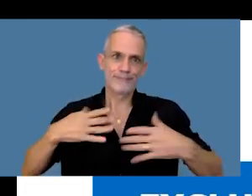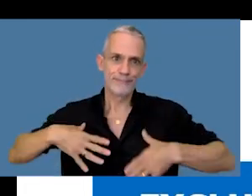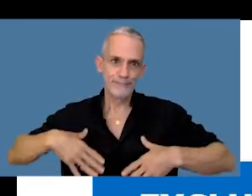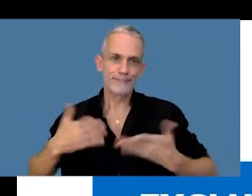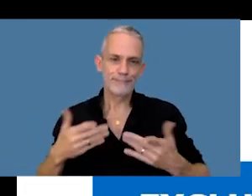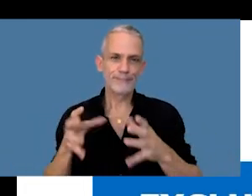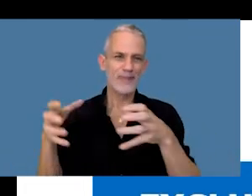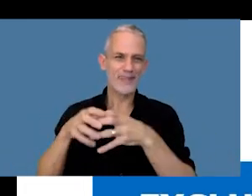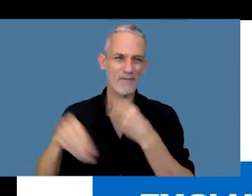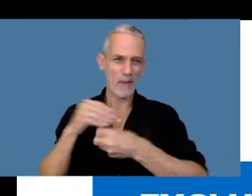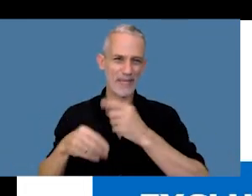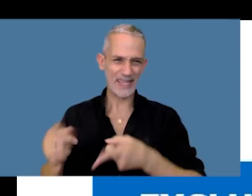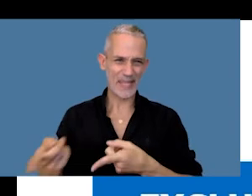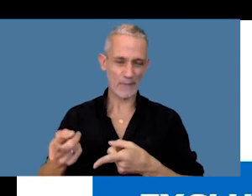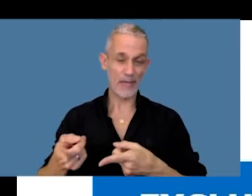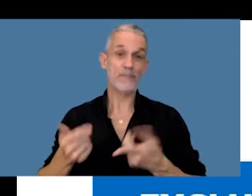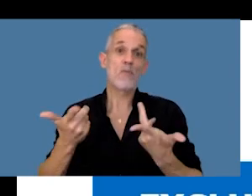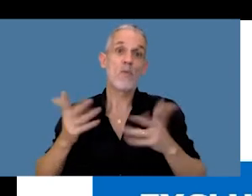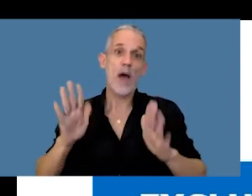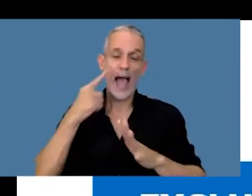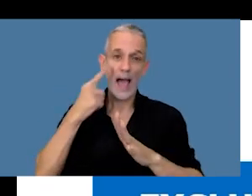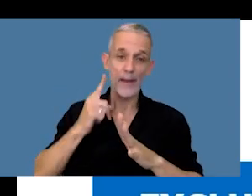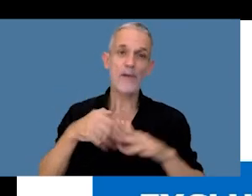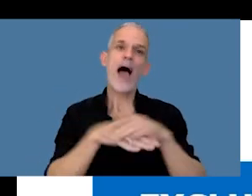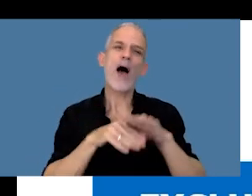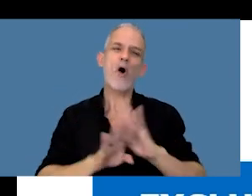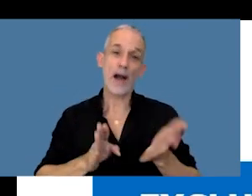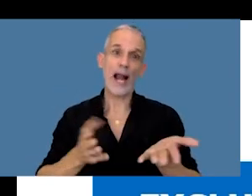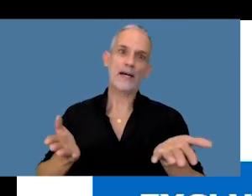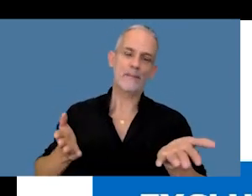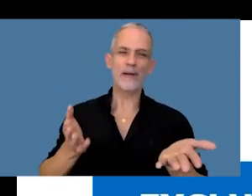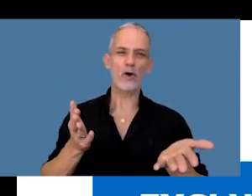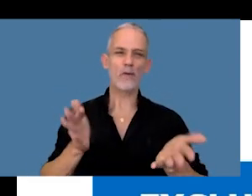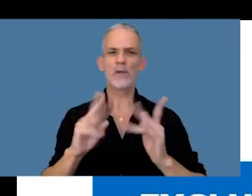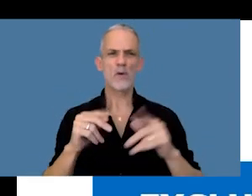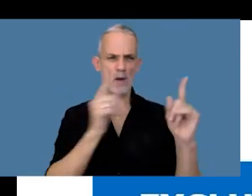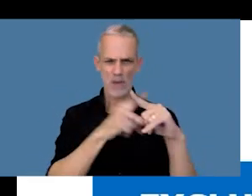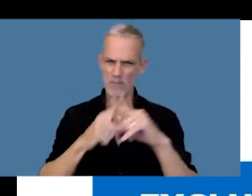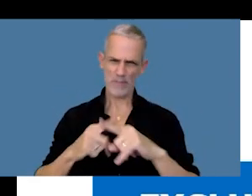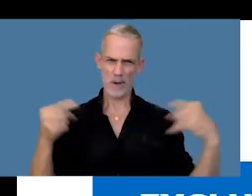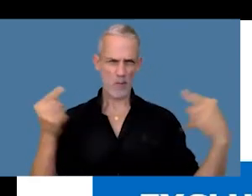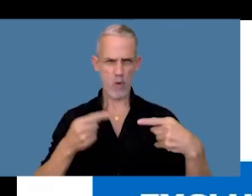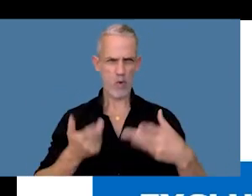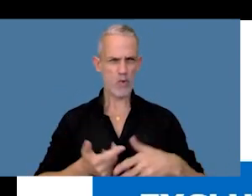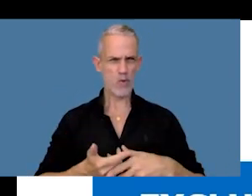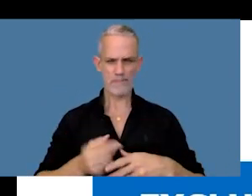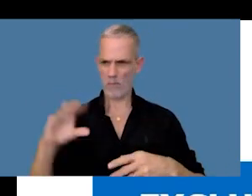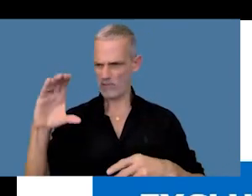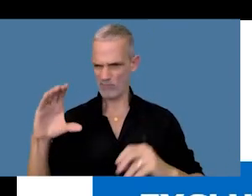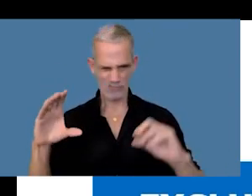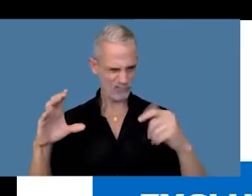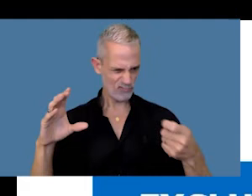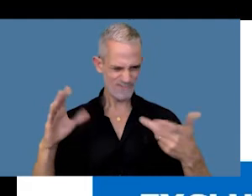del grupo familiar. Y con suerte, bueno, vamos a ahorrar, pero no dan las cifras para poder, digamos, tener